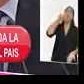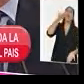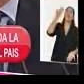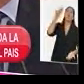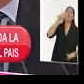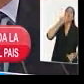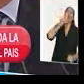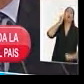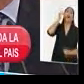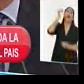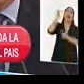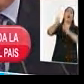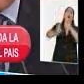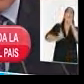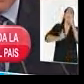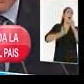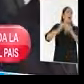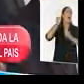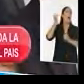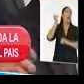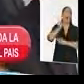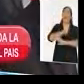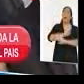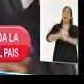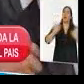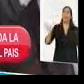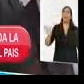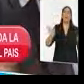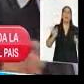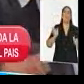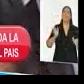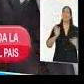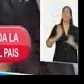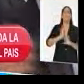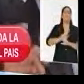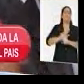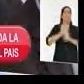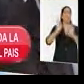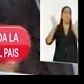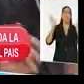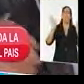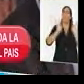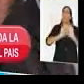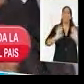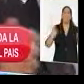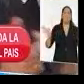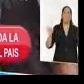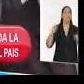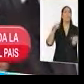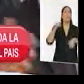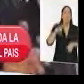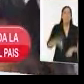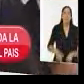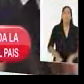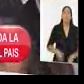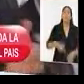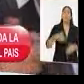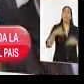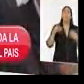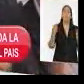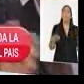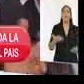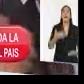Argentina perder una elección. Si algo debemos recuperar es que la democracia es pluralismo y es